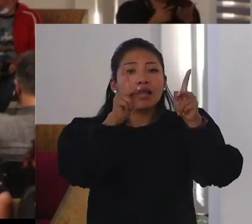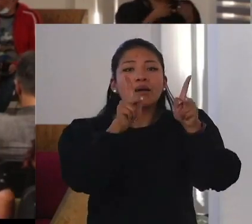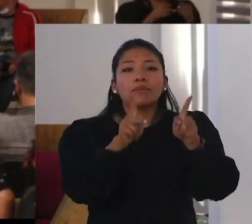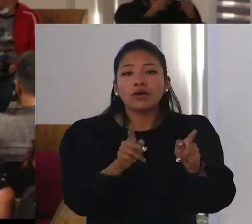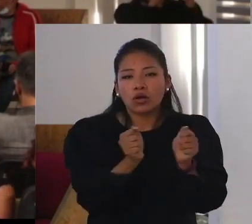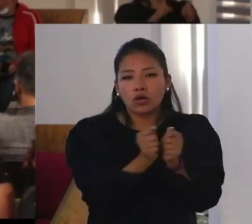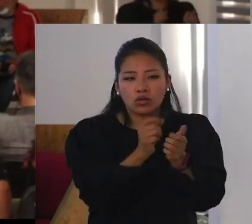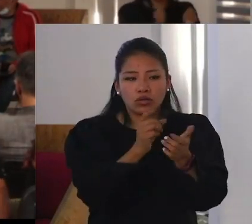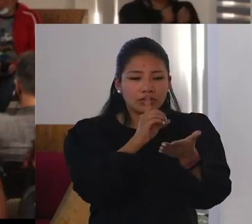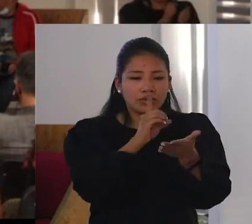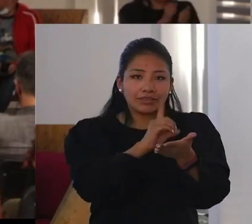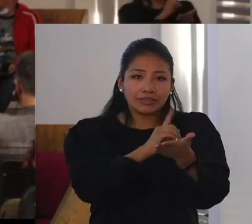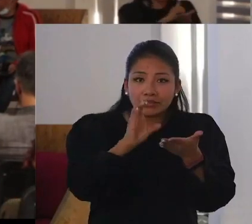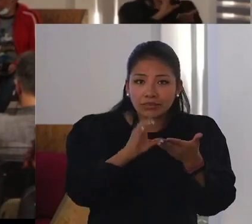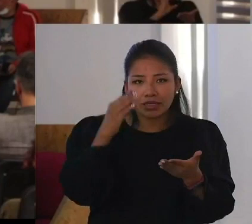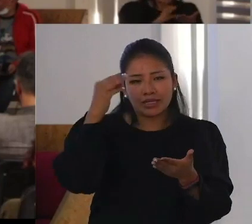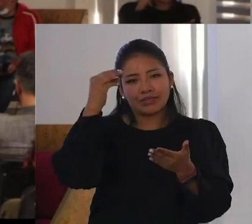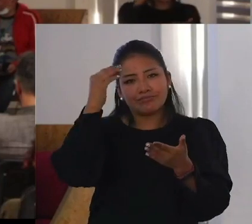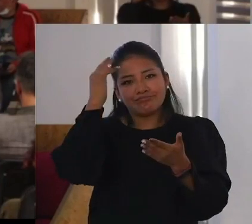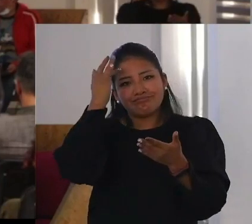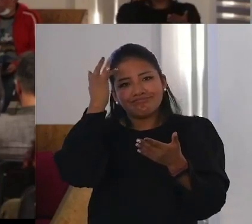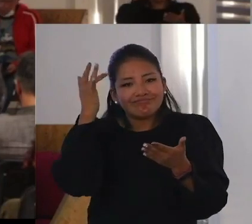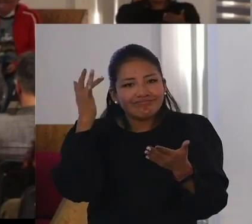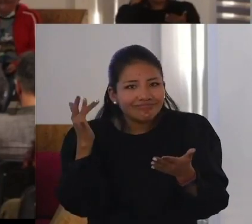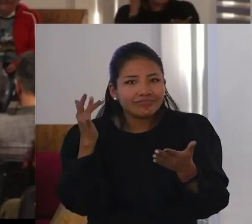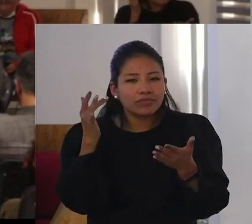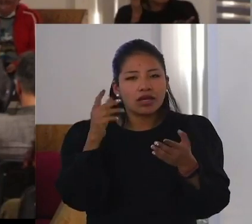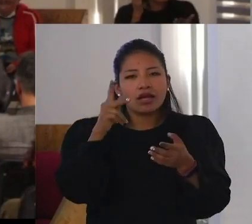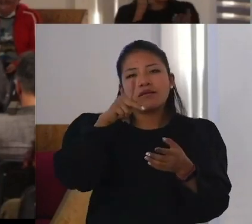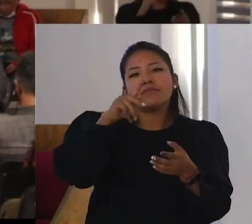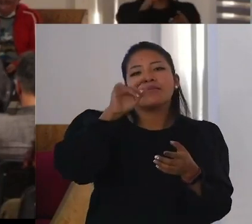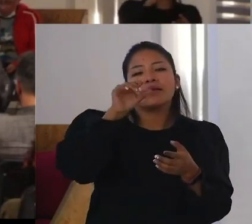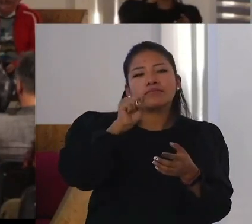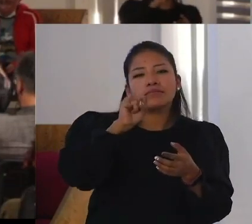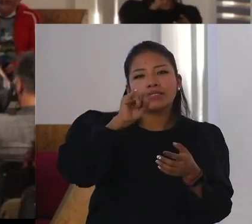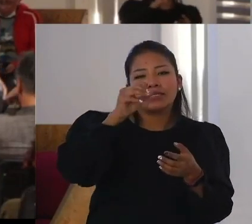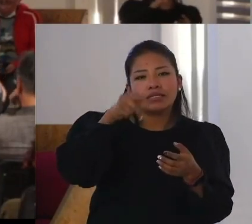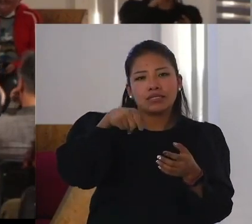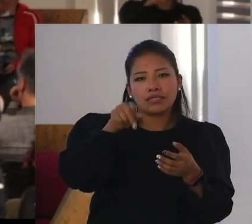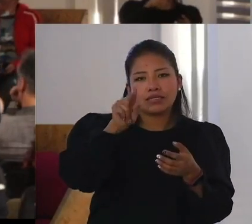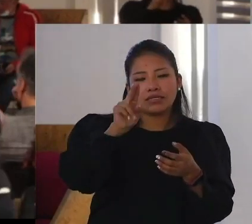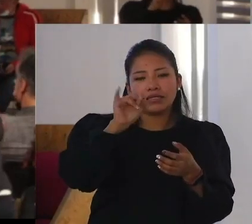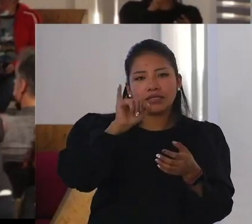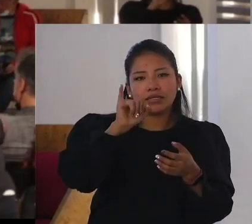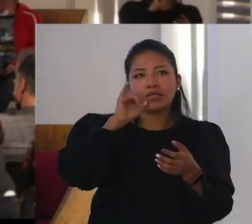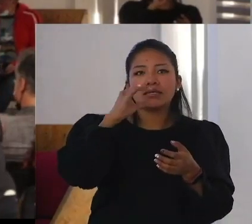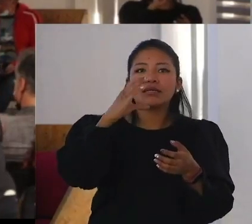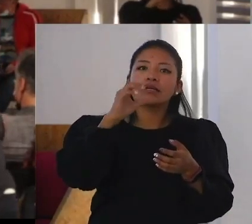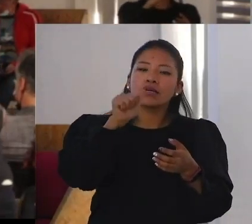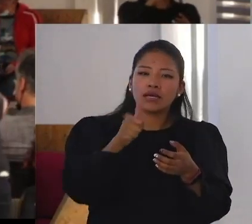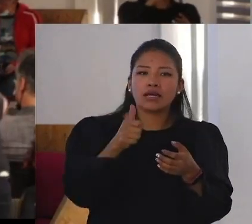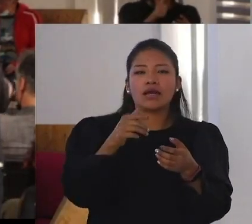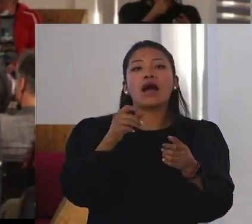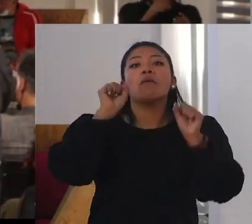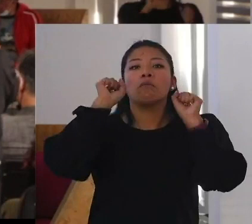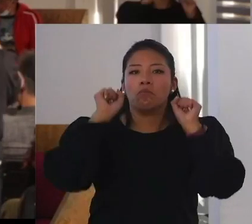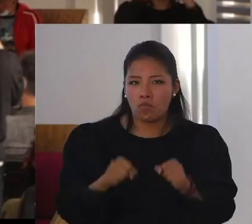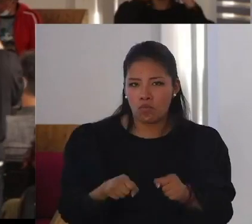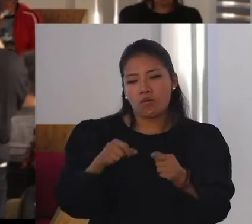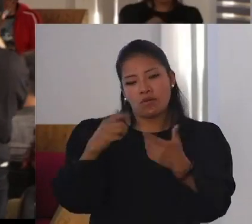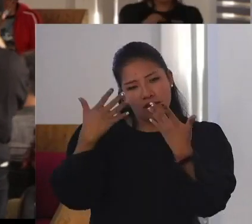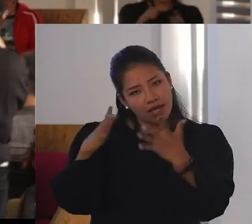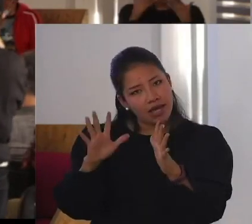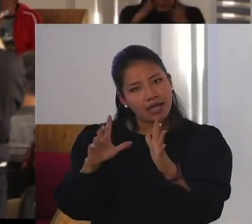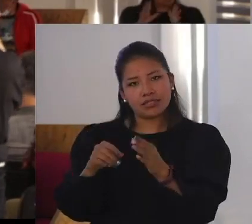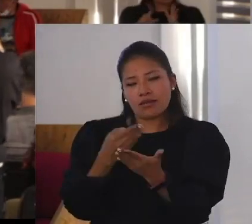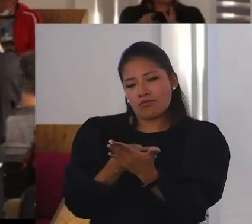ha podido firmar un documento así diga la ley